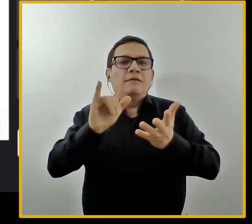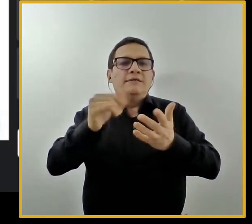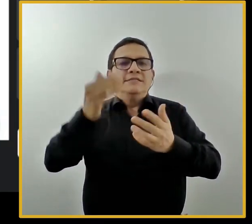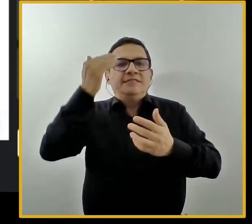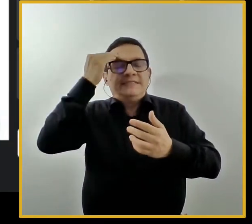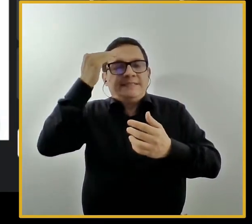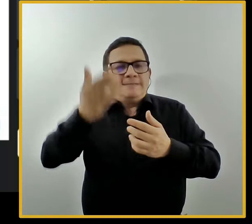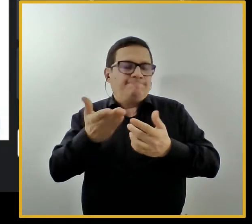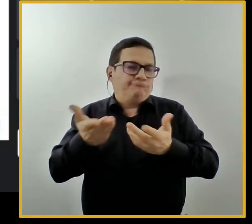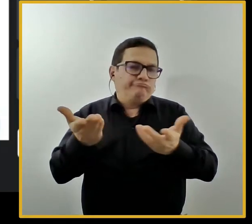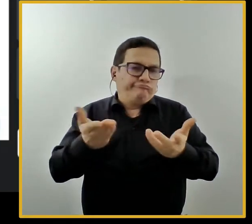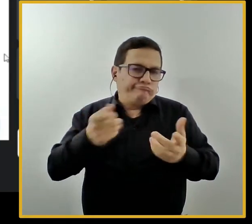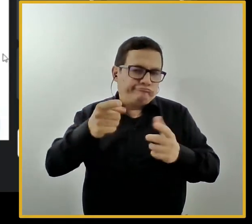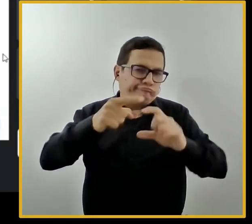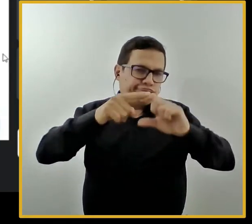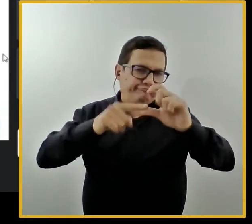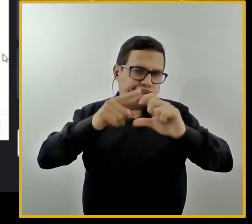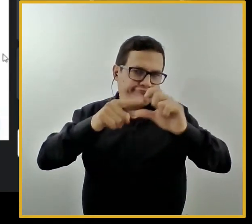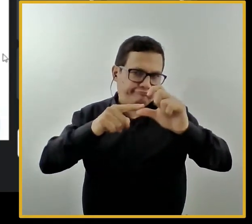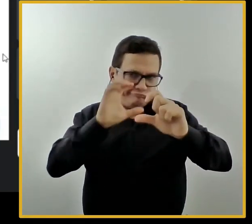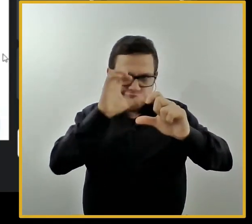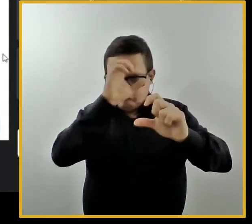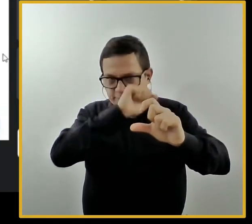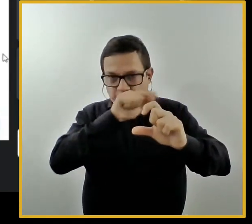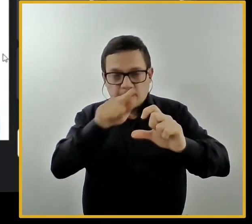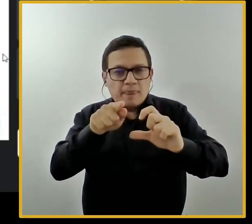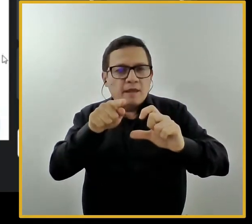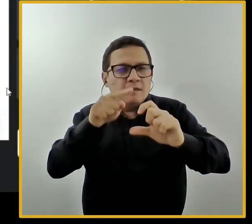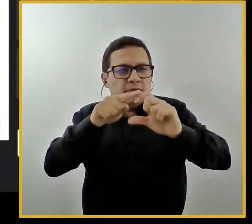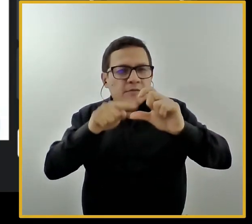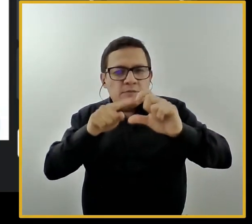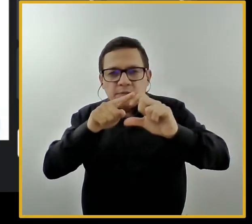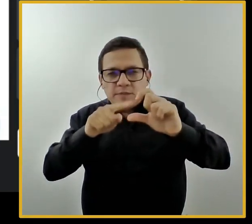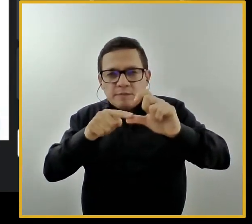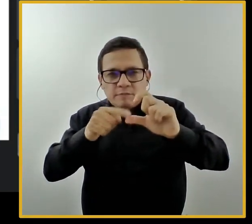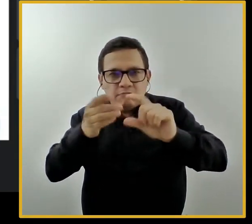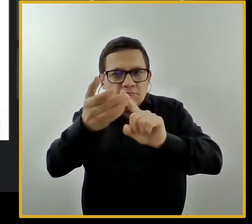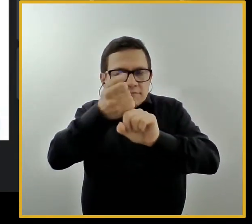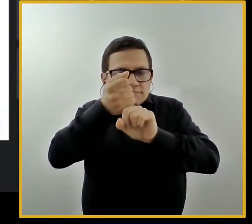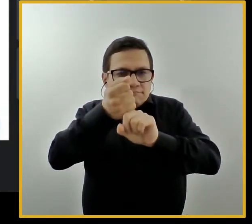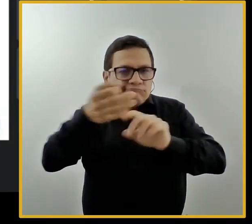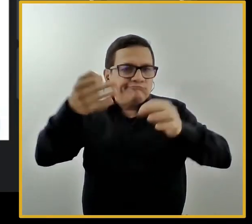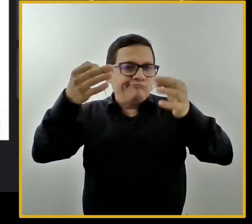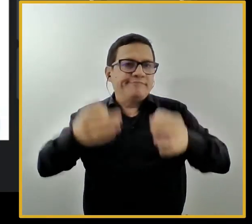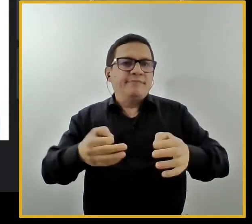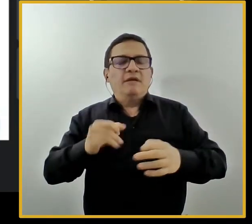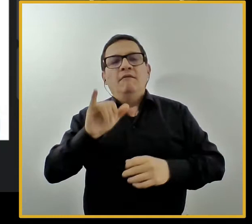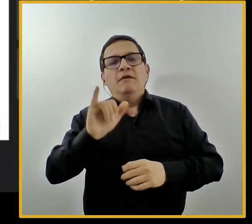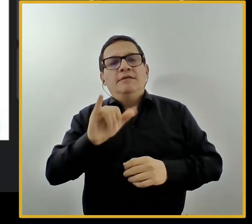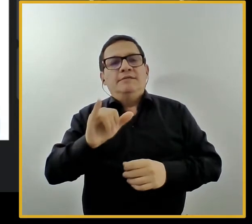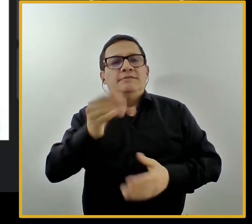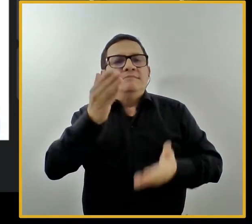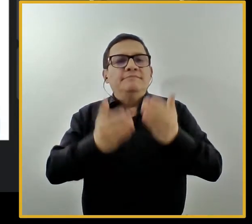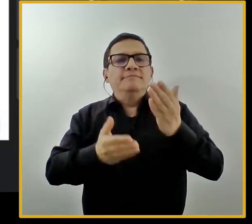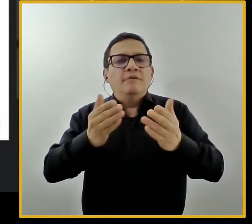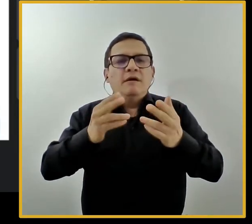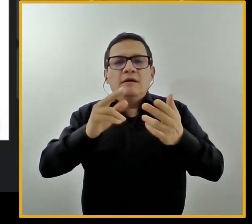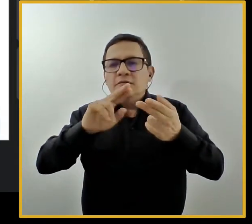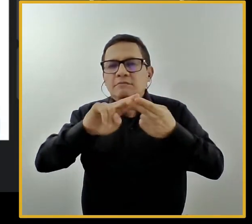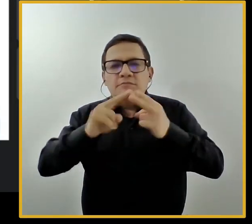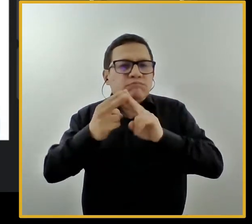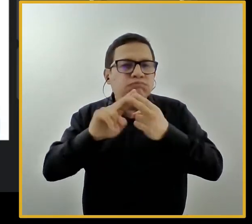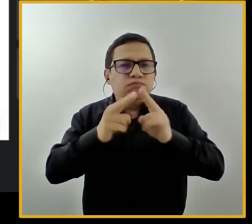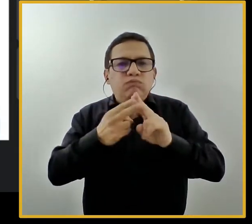en cuenta que para poder identificarla como tal, pues es una ecuación que